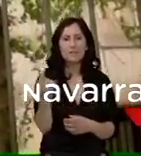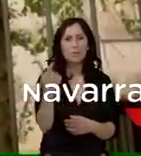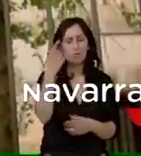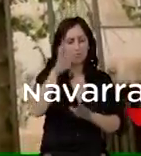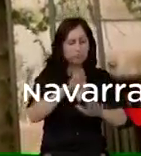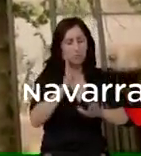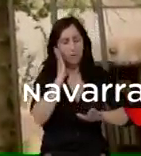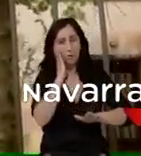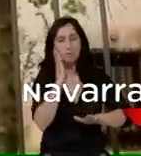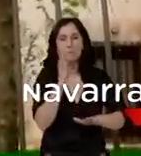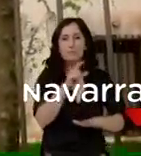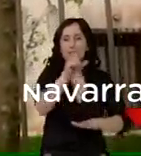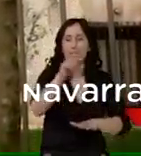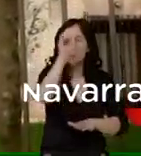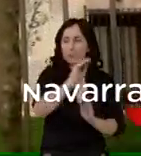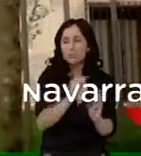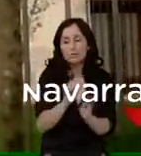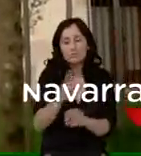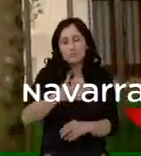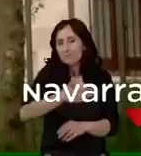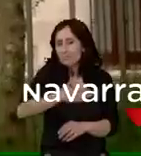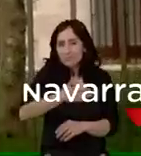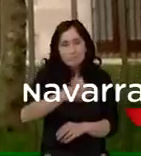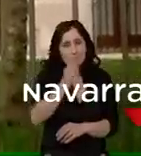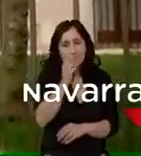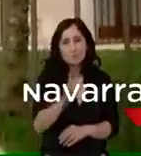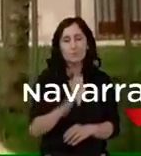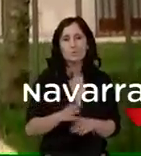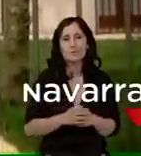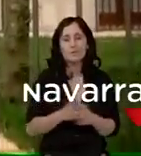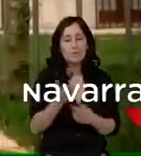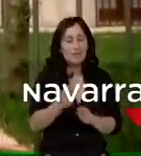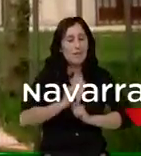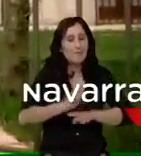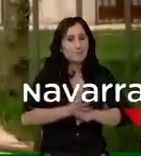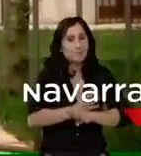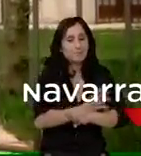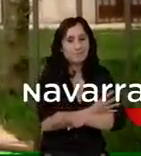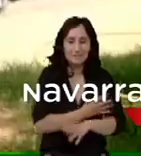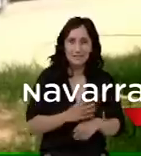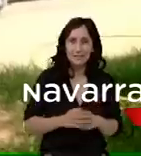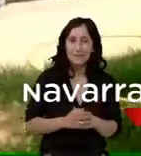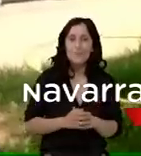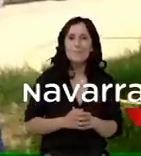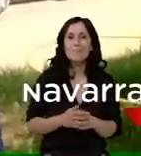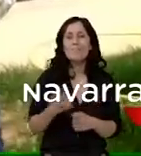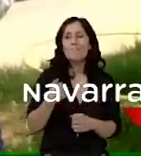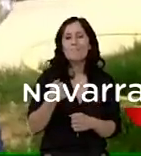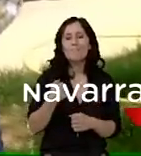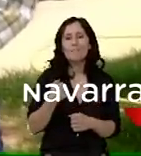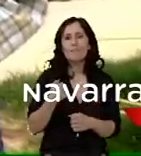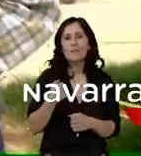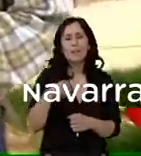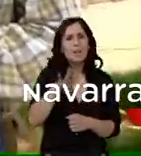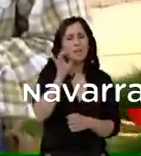y las personas están siendo entrañables e incluso emocionantes. Nos hemos decidido por las